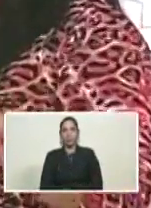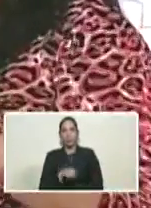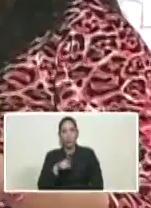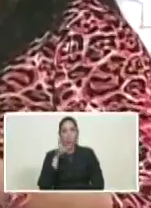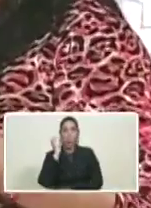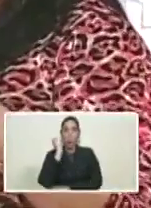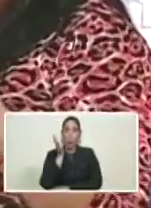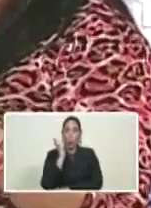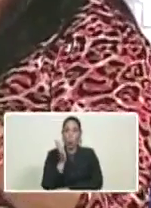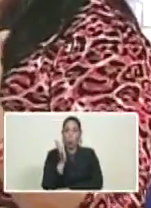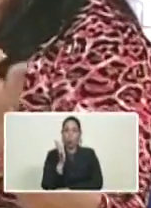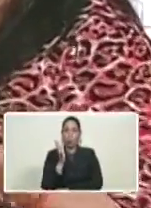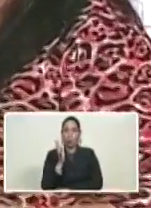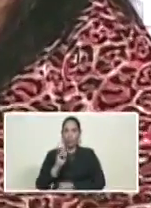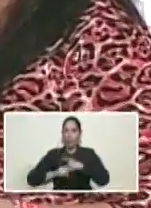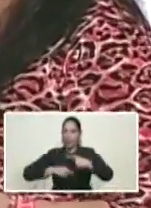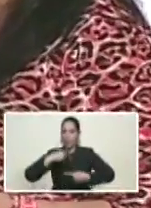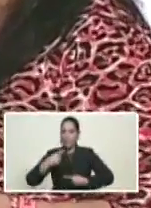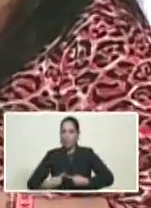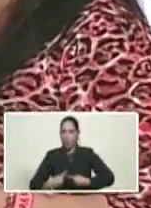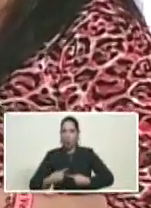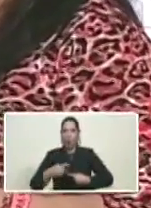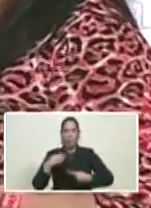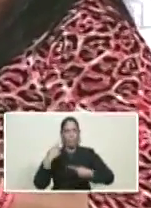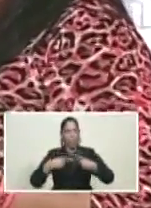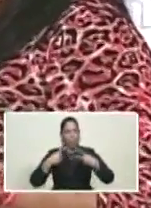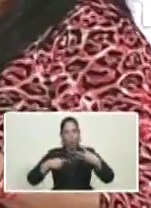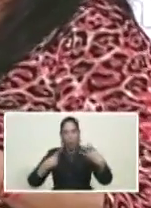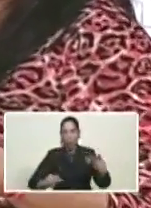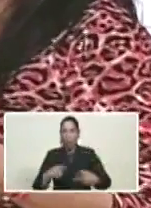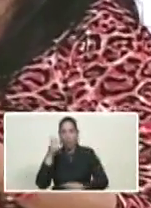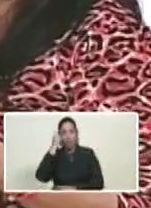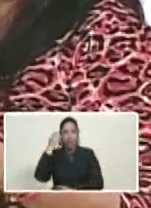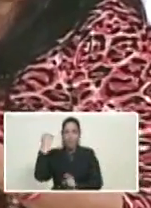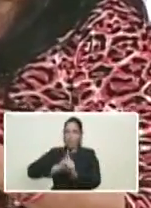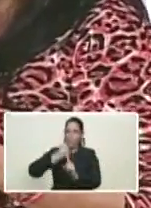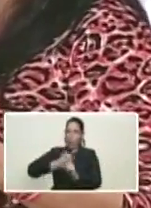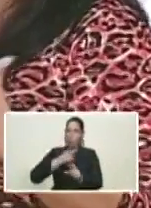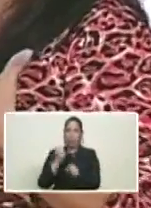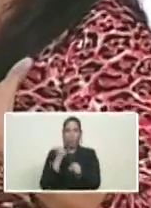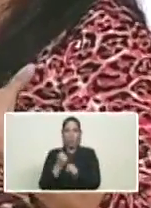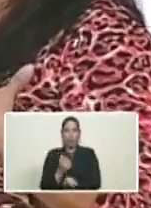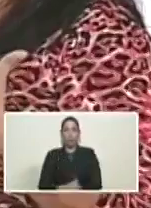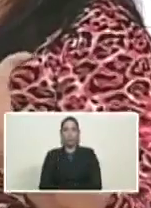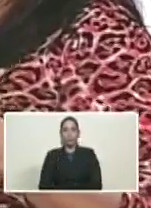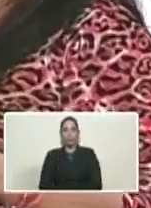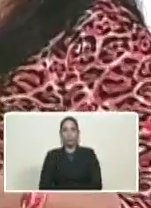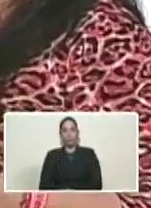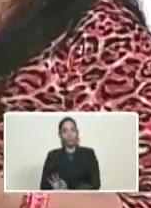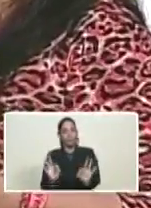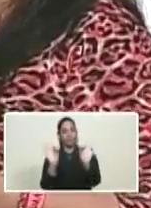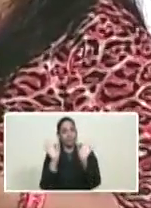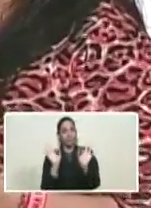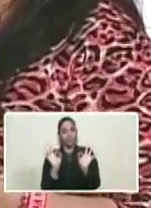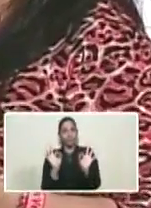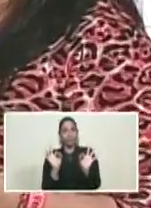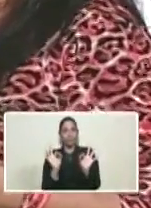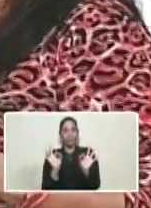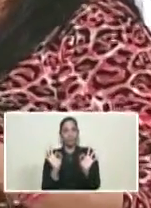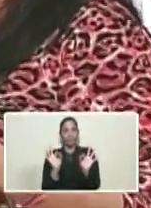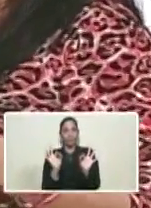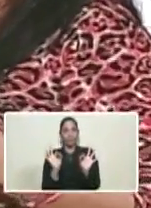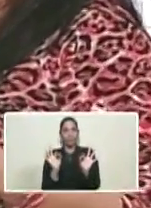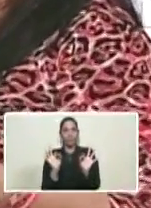Congreso, después de varios días de arduo trabajo de todos los trabajadores, especialmente